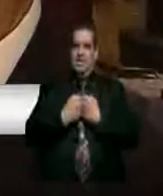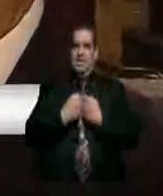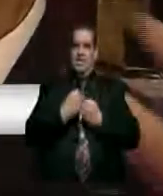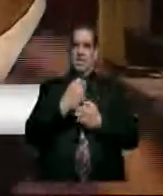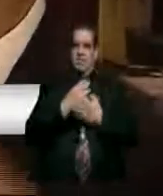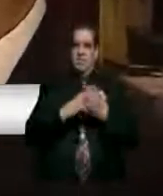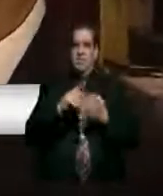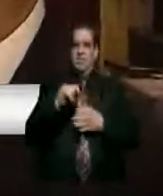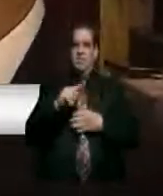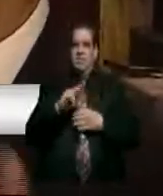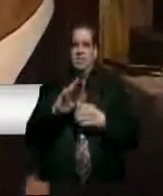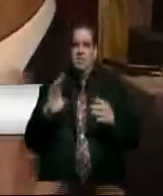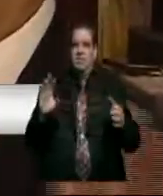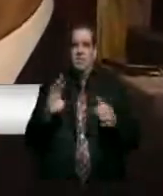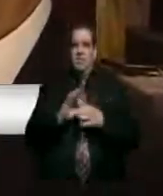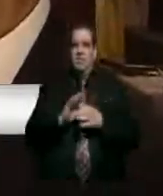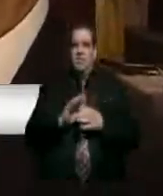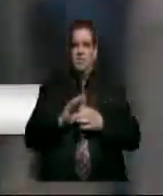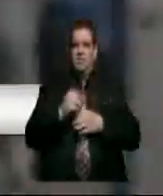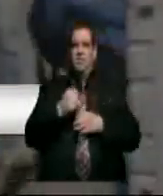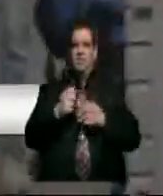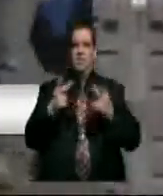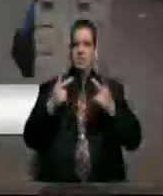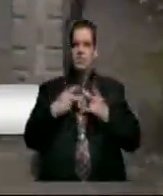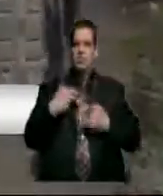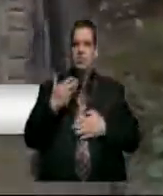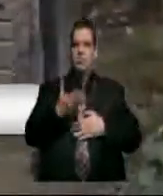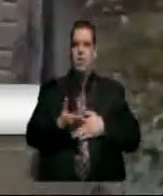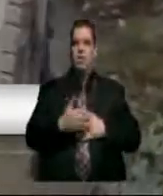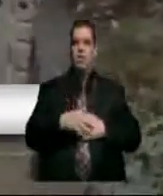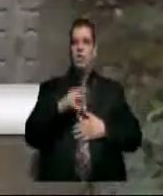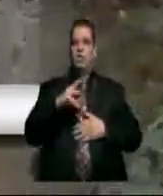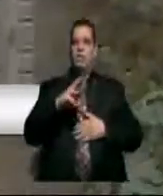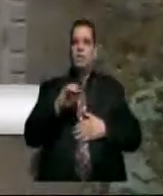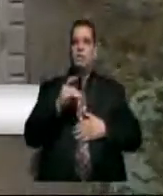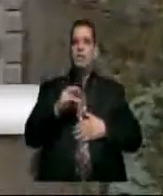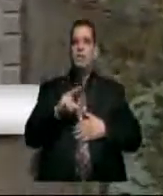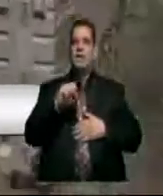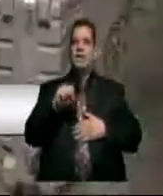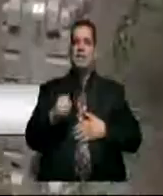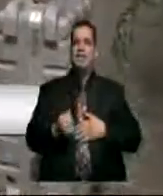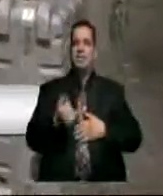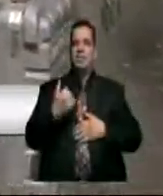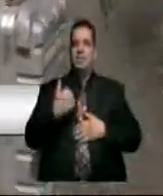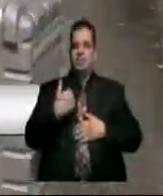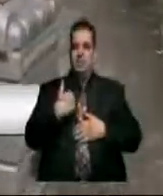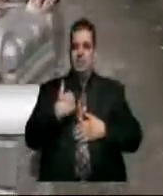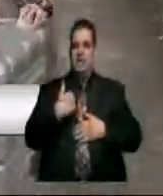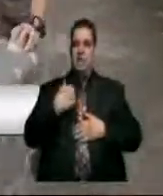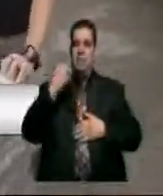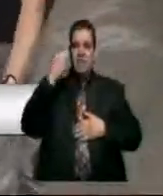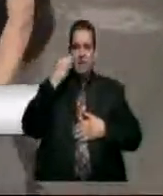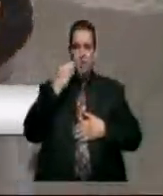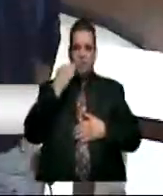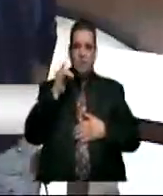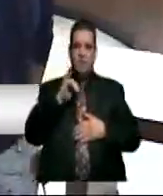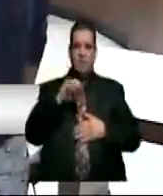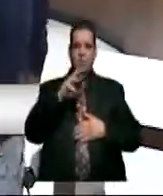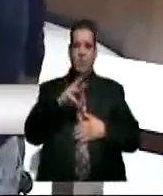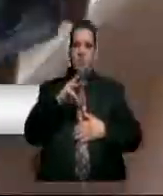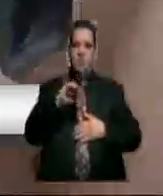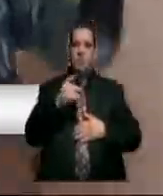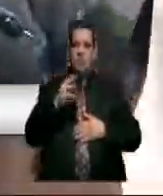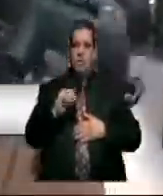televisivos se han unido en uno y donde quiera estamos. WIPR en San Juan tiene su estación hermana en Mayagüez,